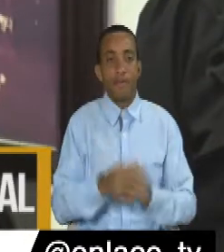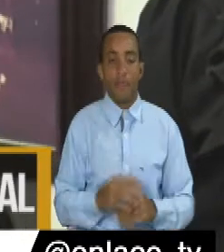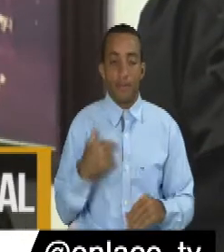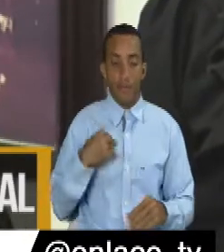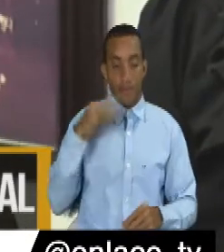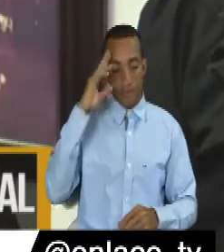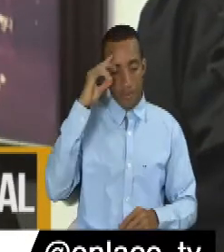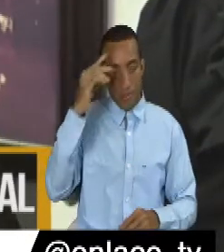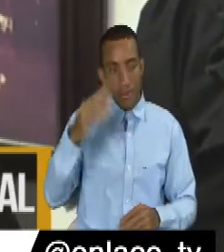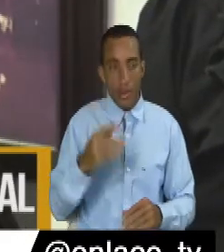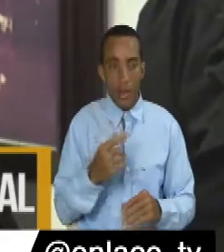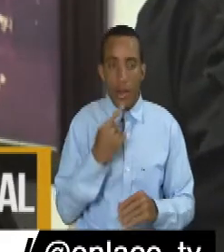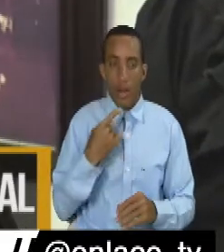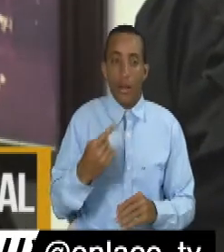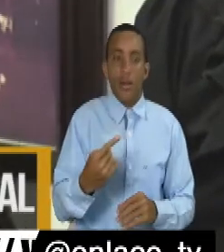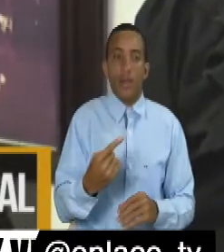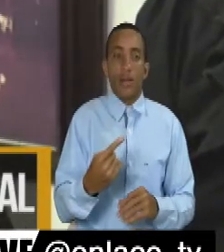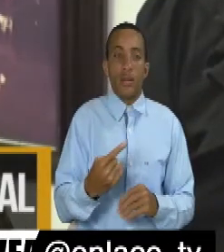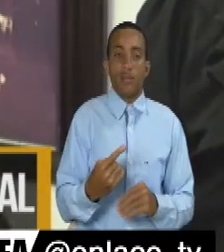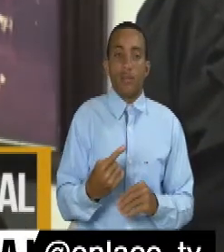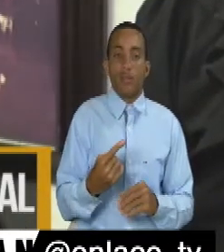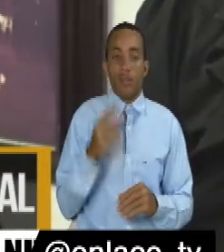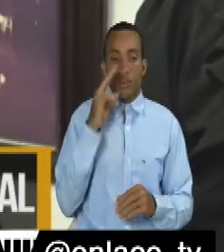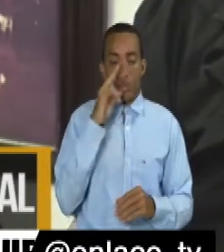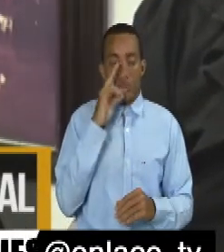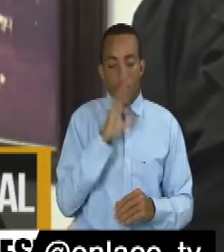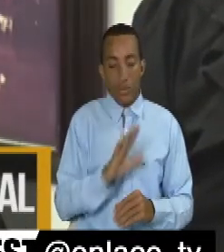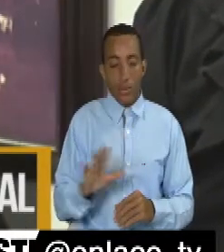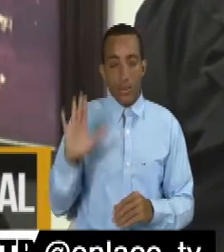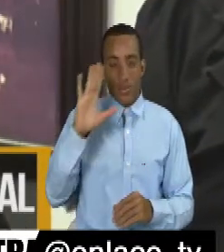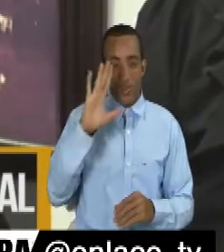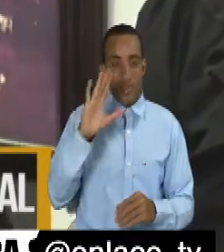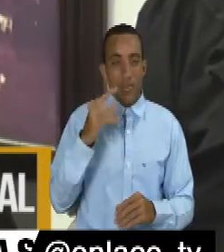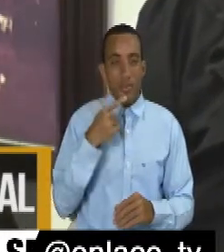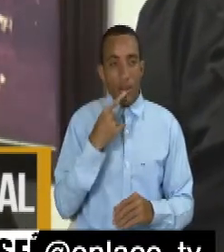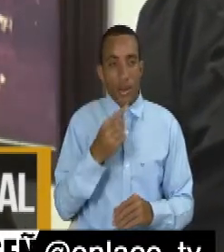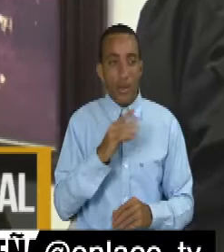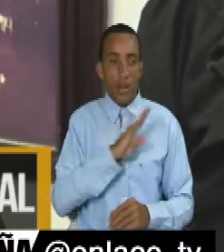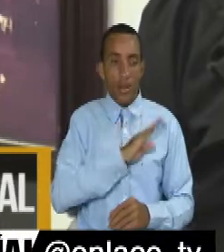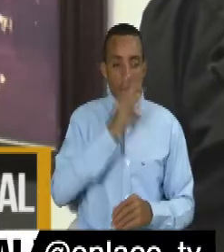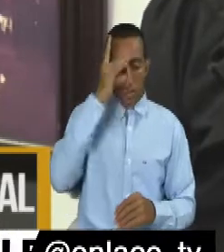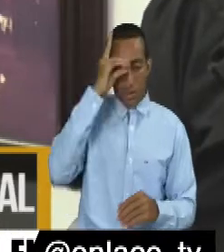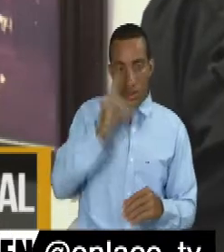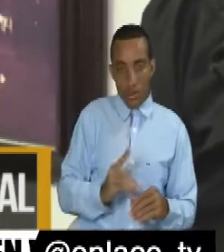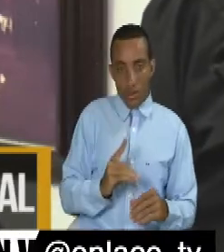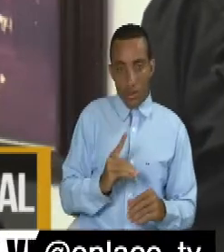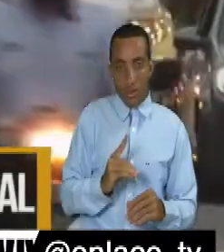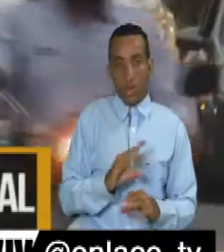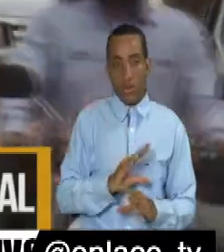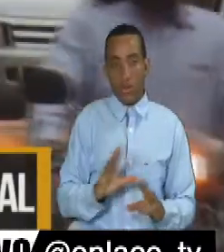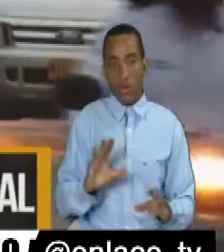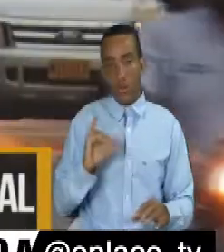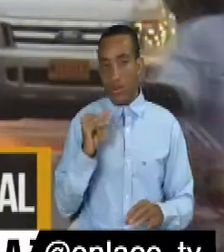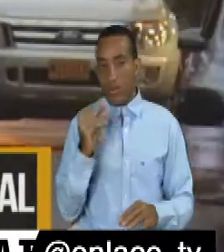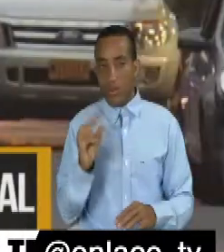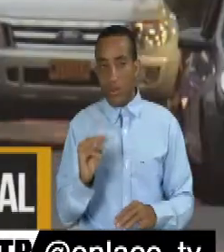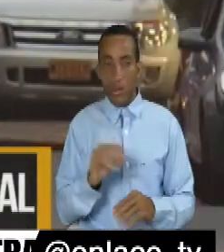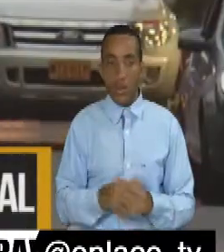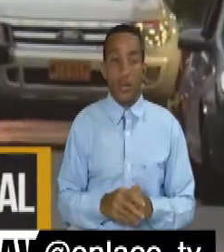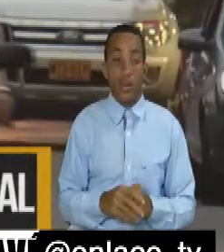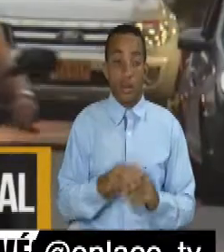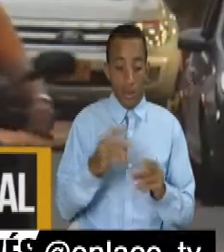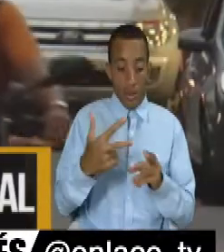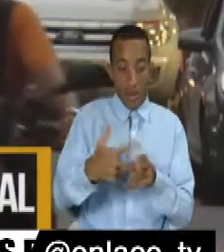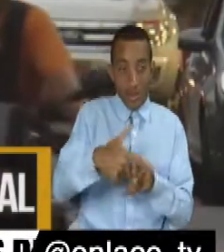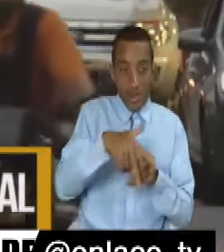se someta a consideración, ya el alcalde es quien toma la decisión de tomar esta medida. La medida de la prohibición